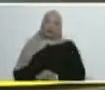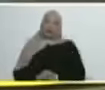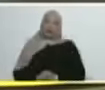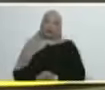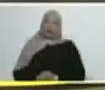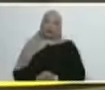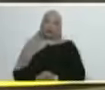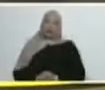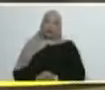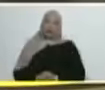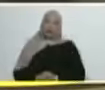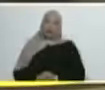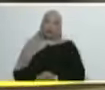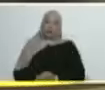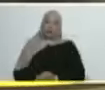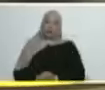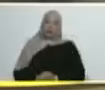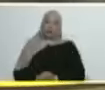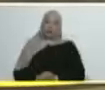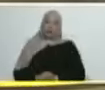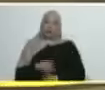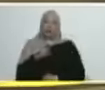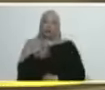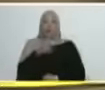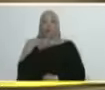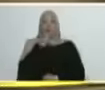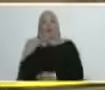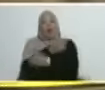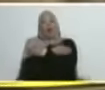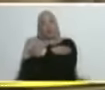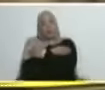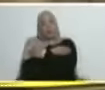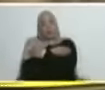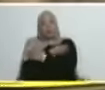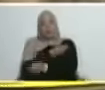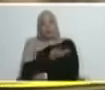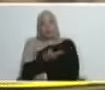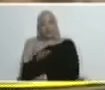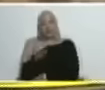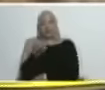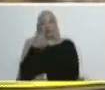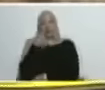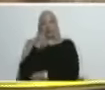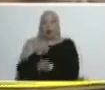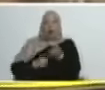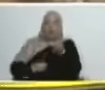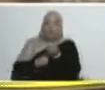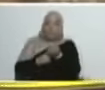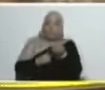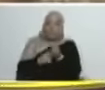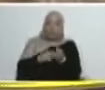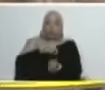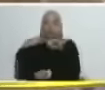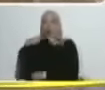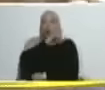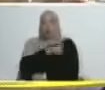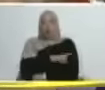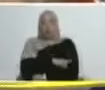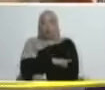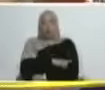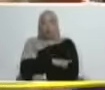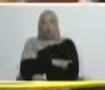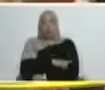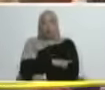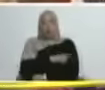A ustedes les tendemos los brazos, les damos el apoyo y el poder y les